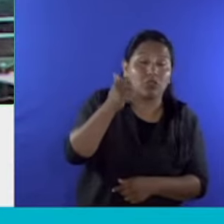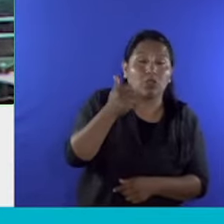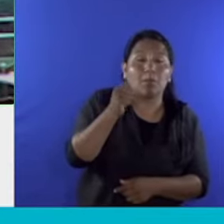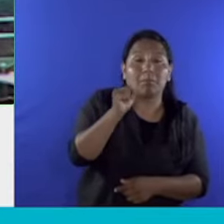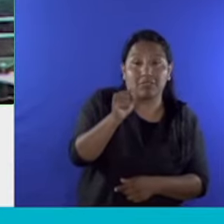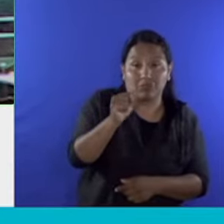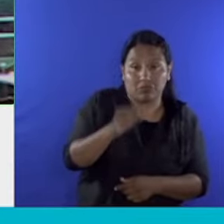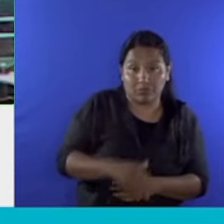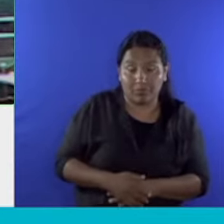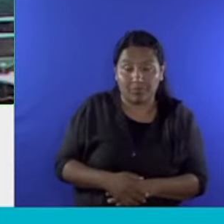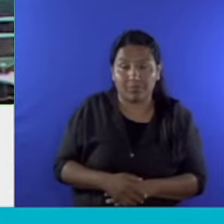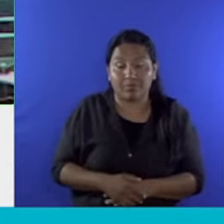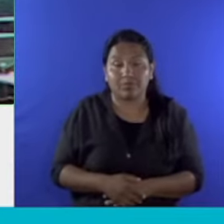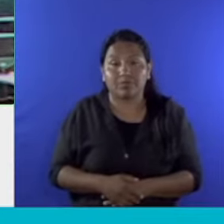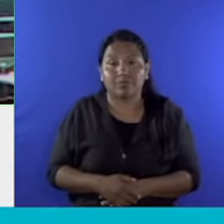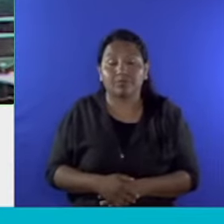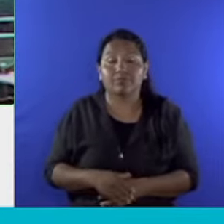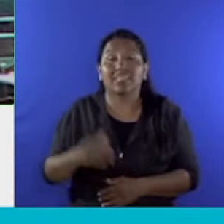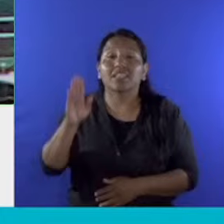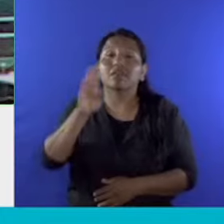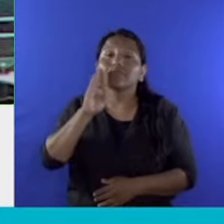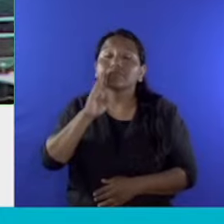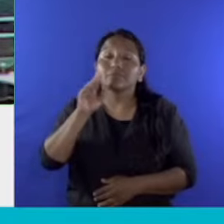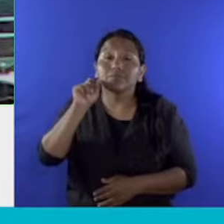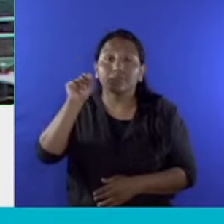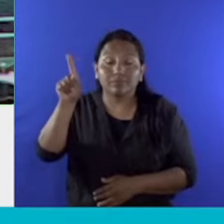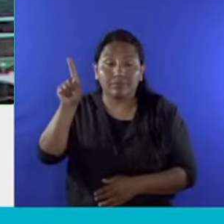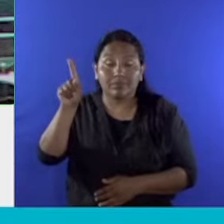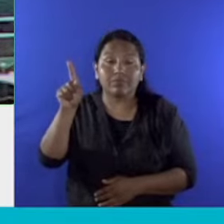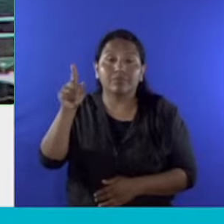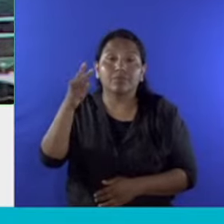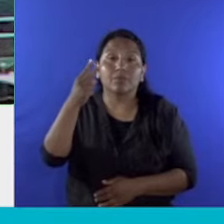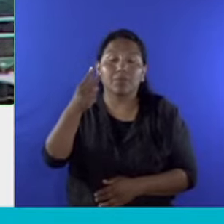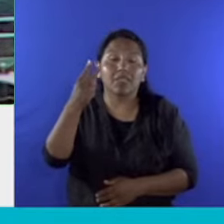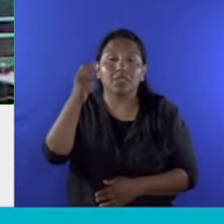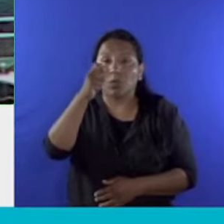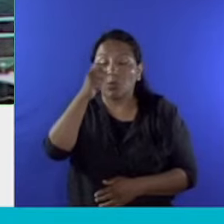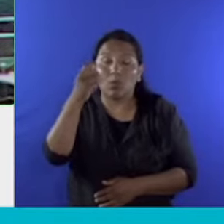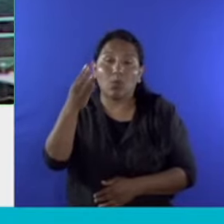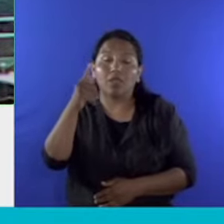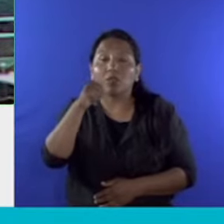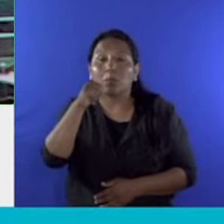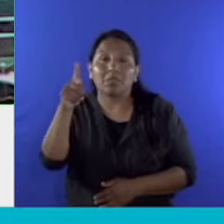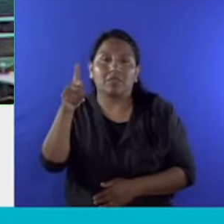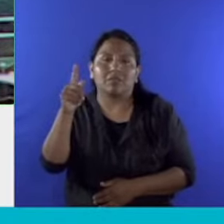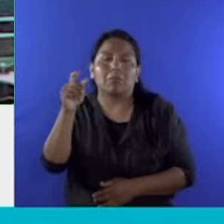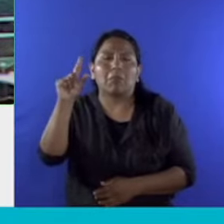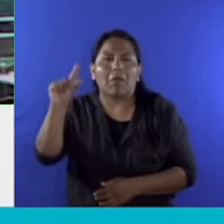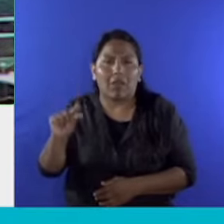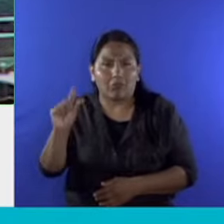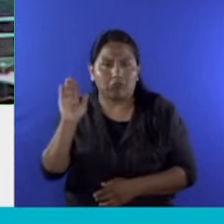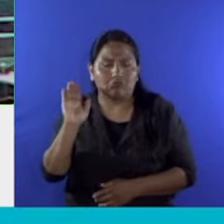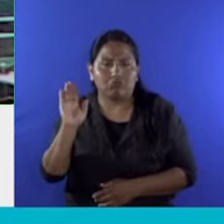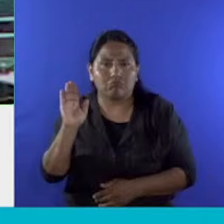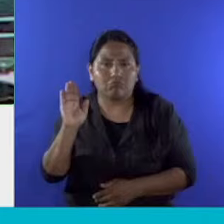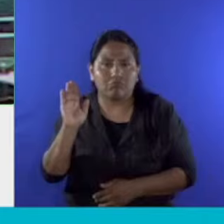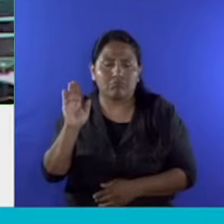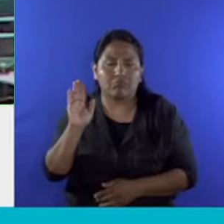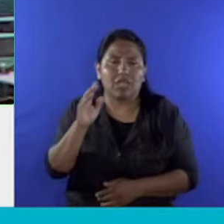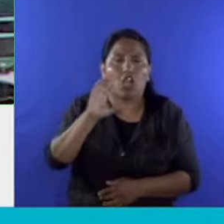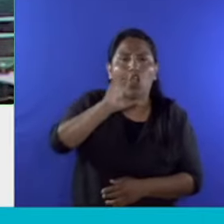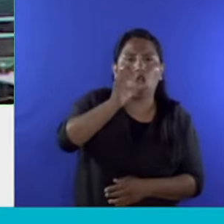pesos. En Estados Unidos vale 24.000, un 6,2% más barato.